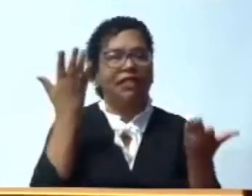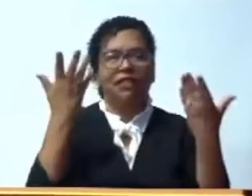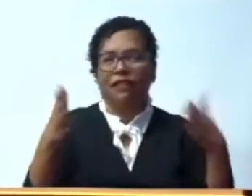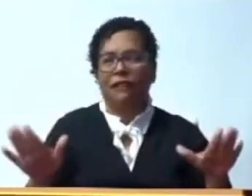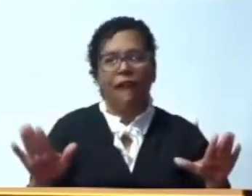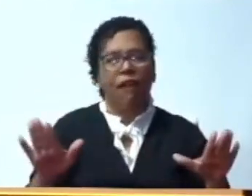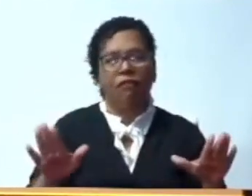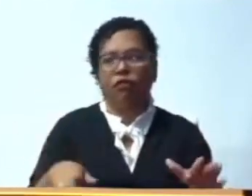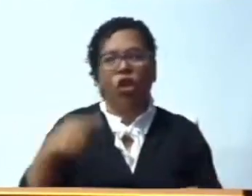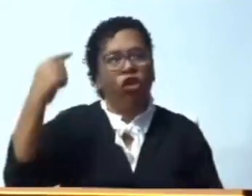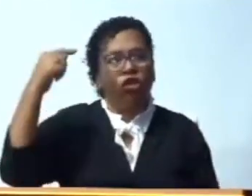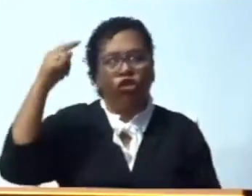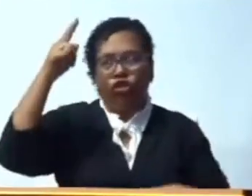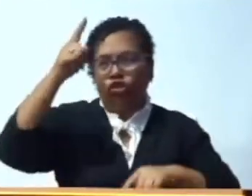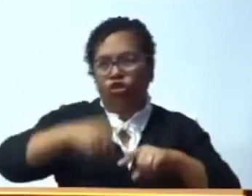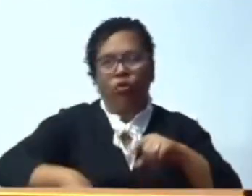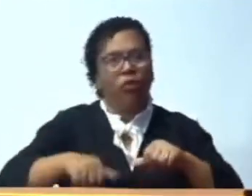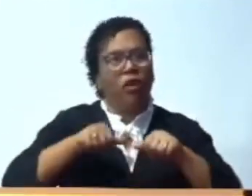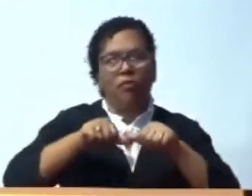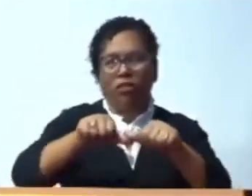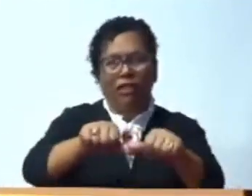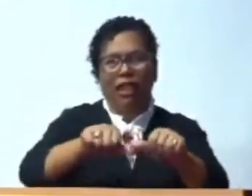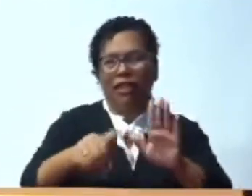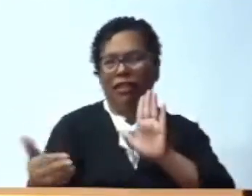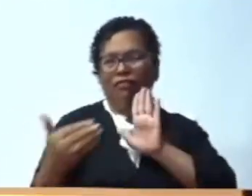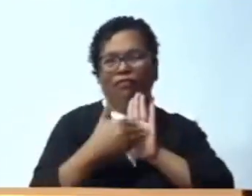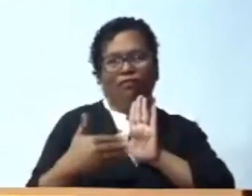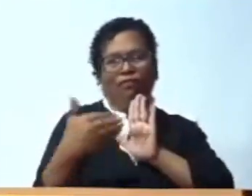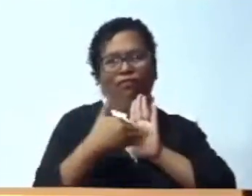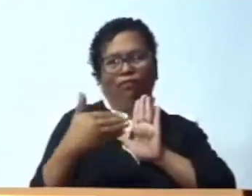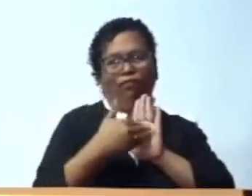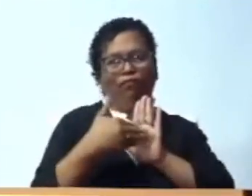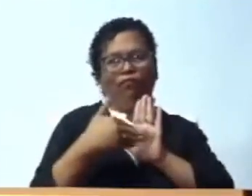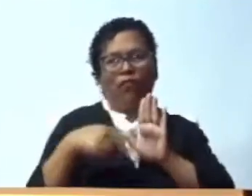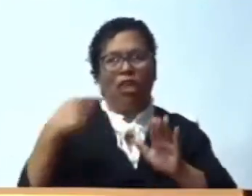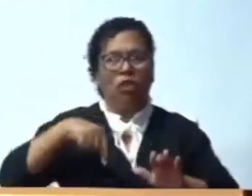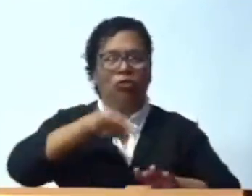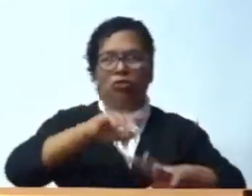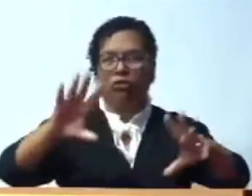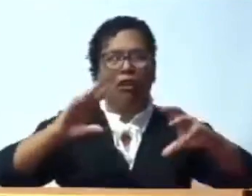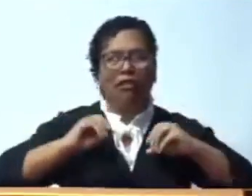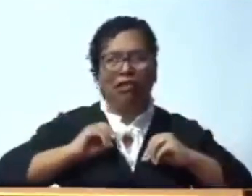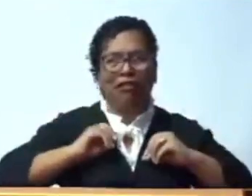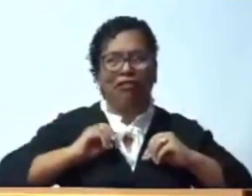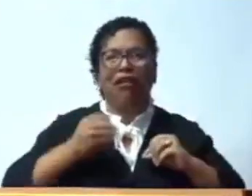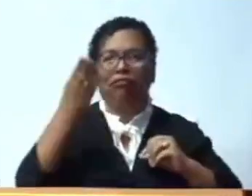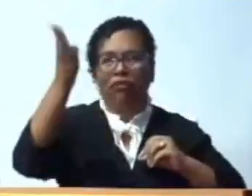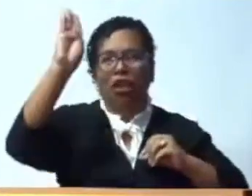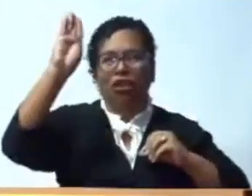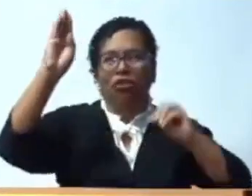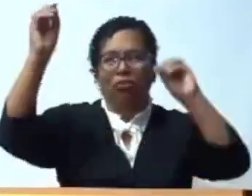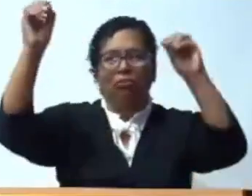de seguir agrediendo al PLD Muchas gracias y que Dios les bendiga a todos